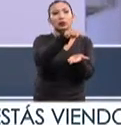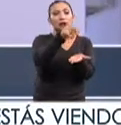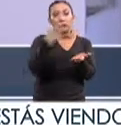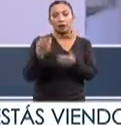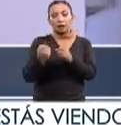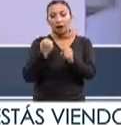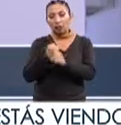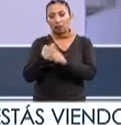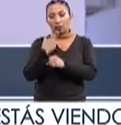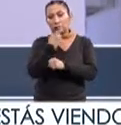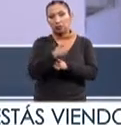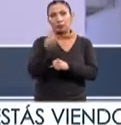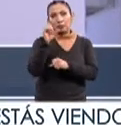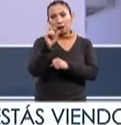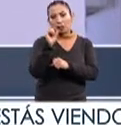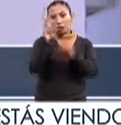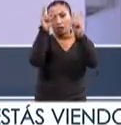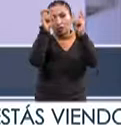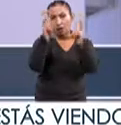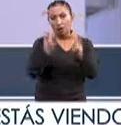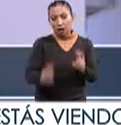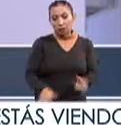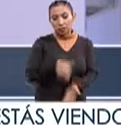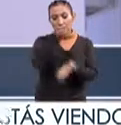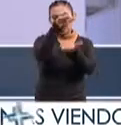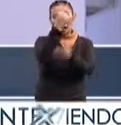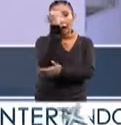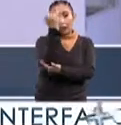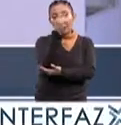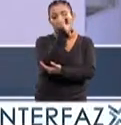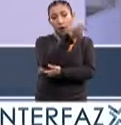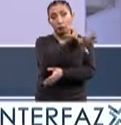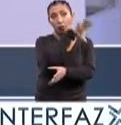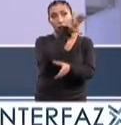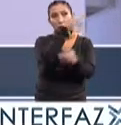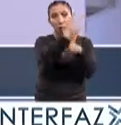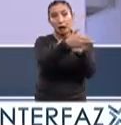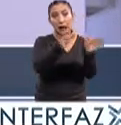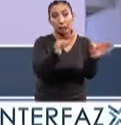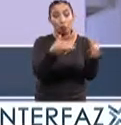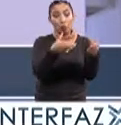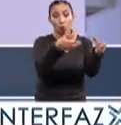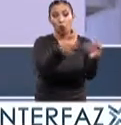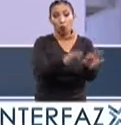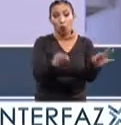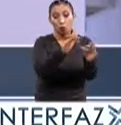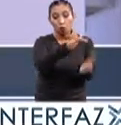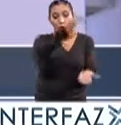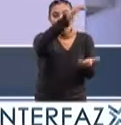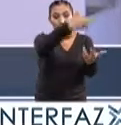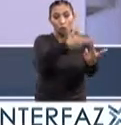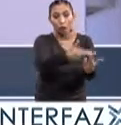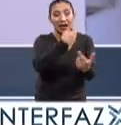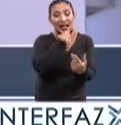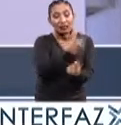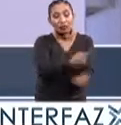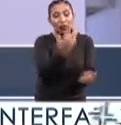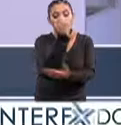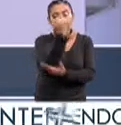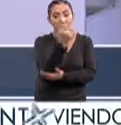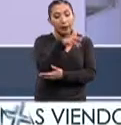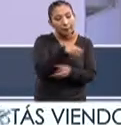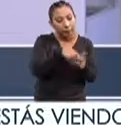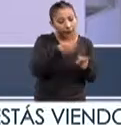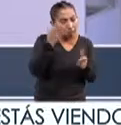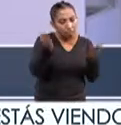Este año se enviaron 120 títulos de preescolar que forman un paquete importante, sí, para que los niños en preescolar, desde